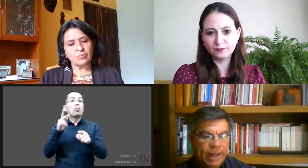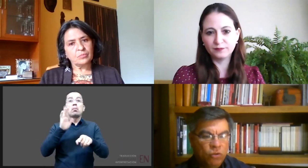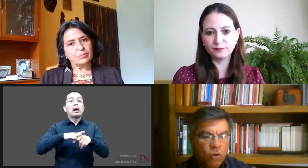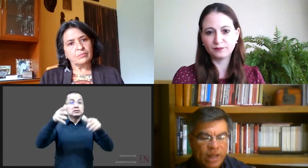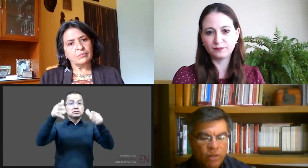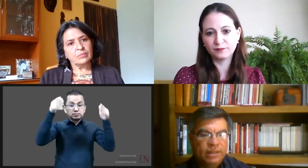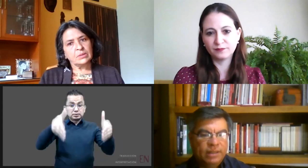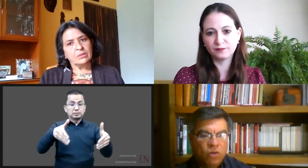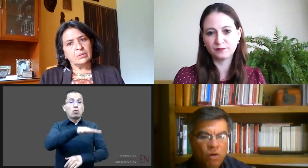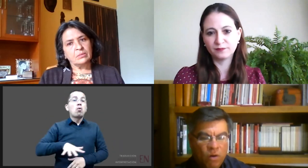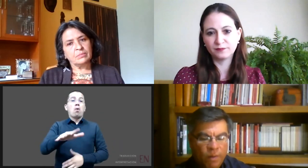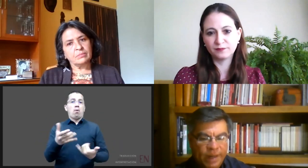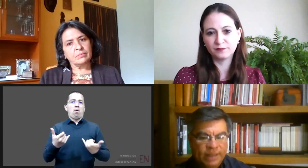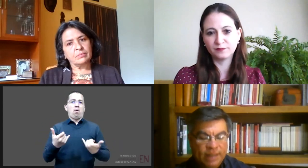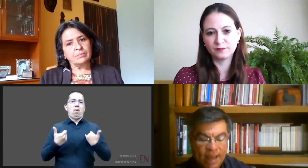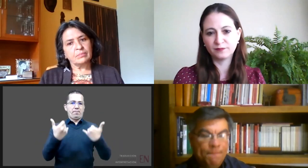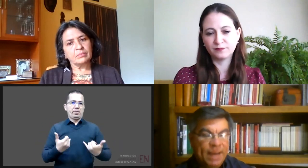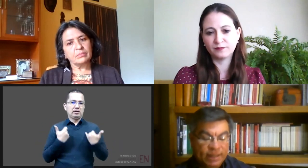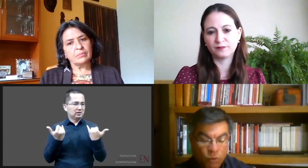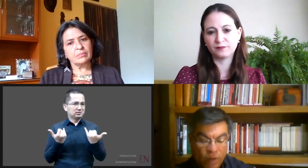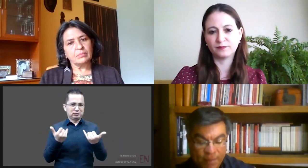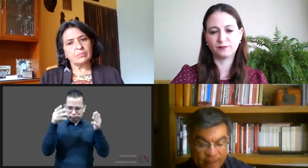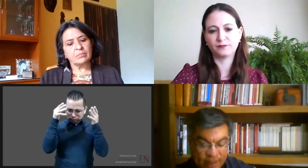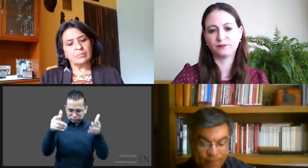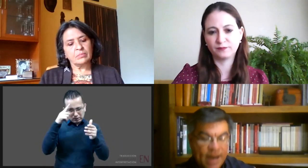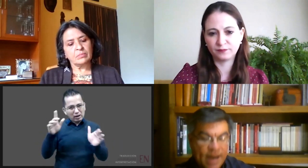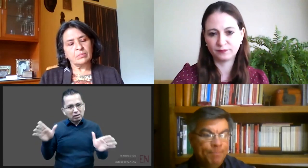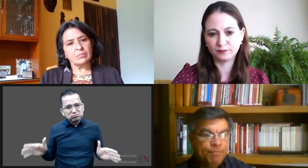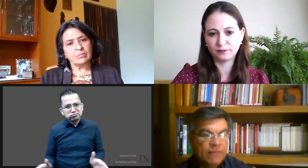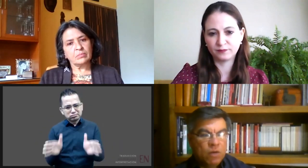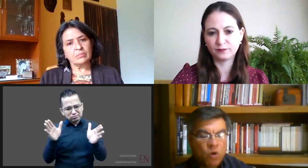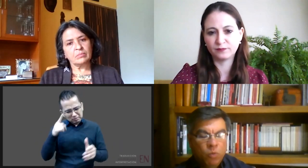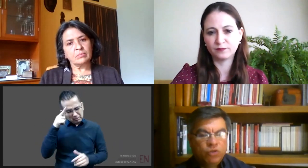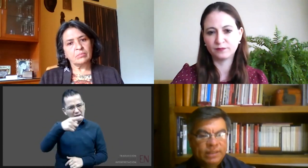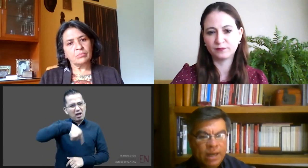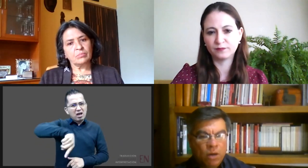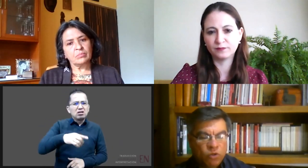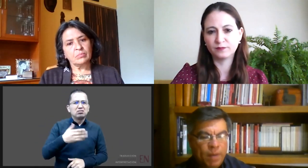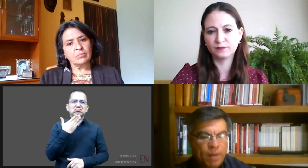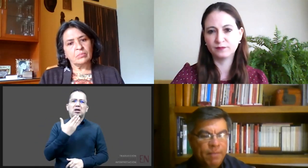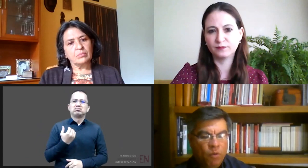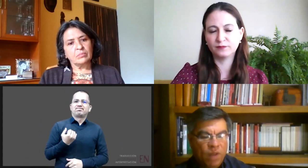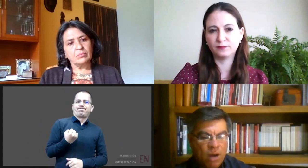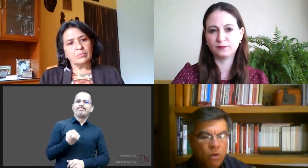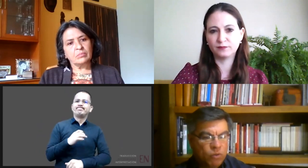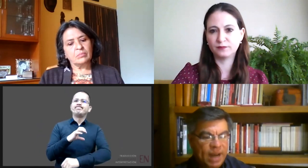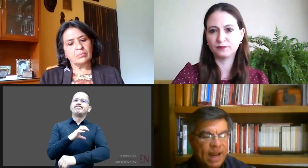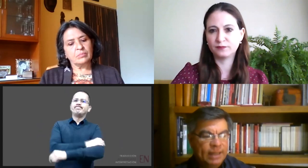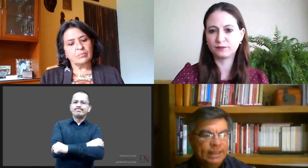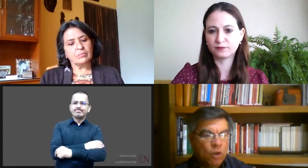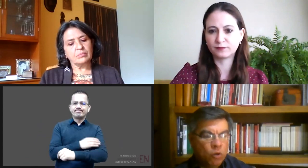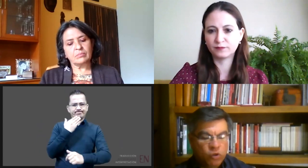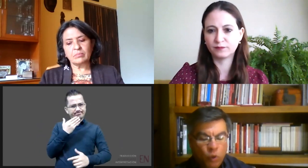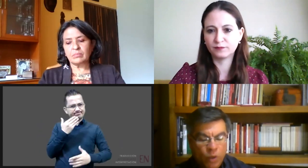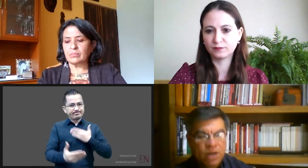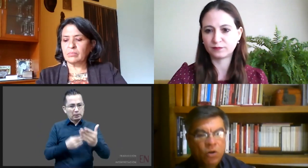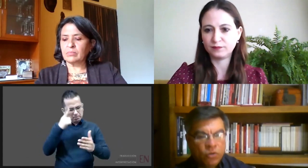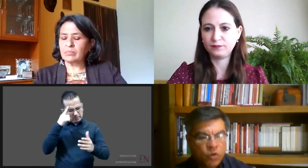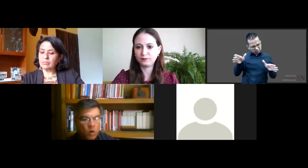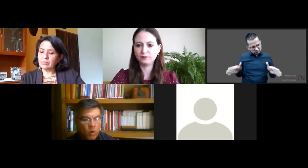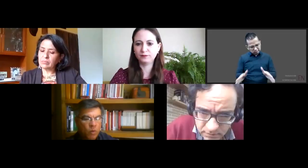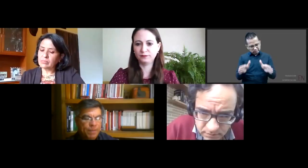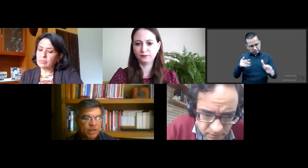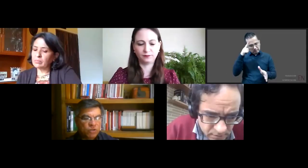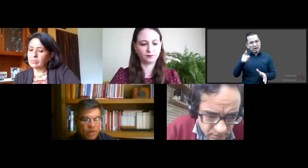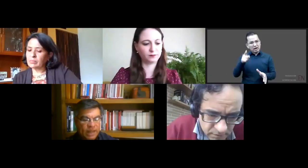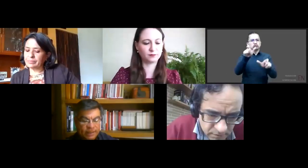con adolescentes con jóvenes particularmente para robustecerlos para empoderarlos para construirlos